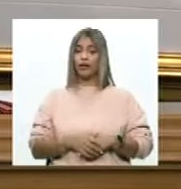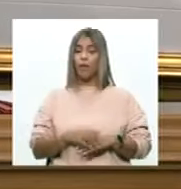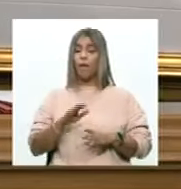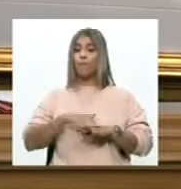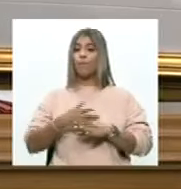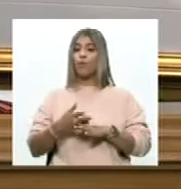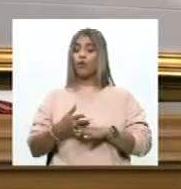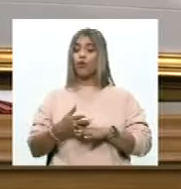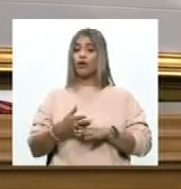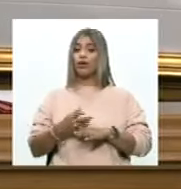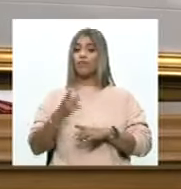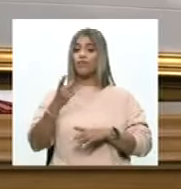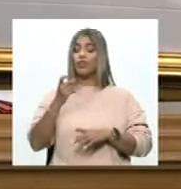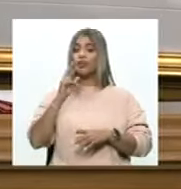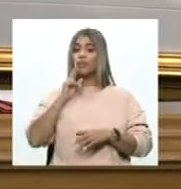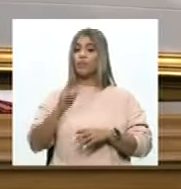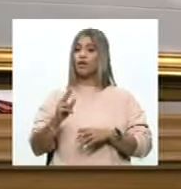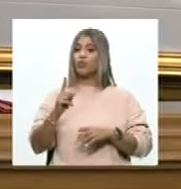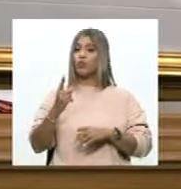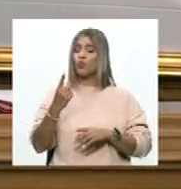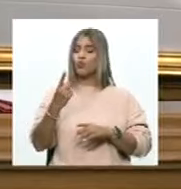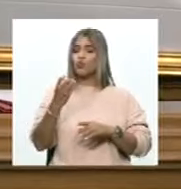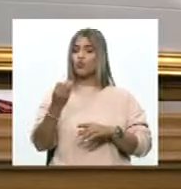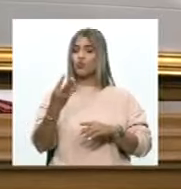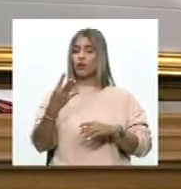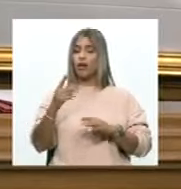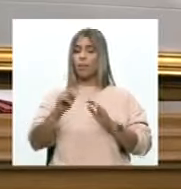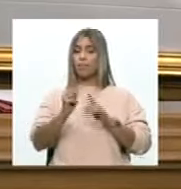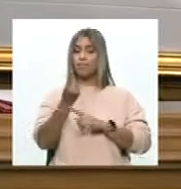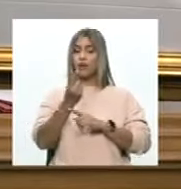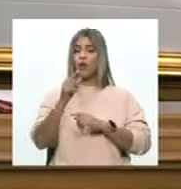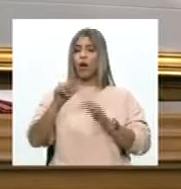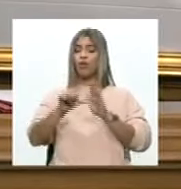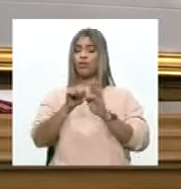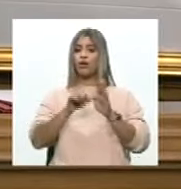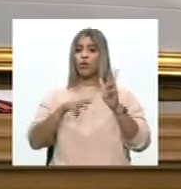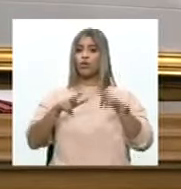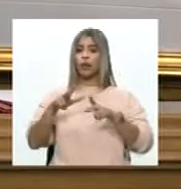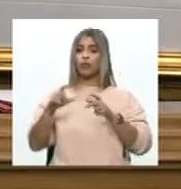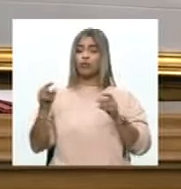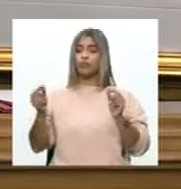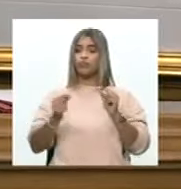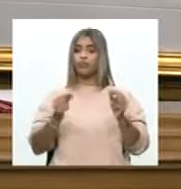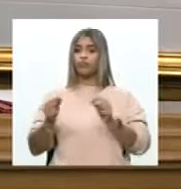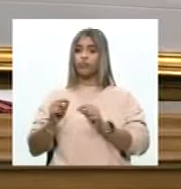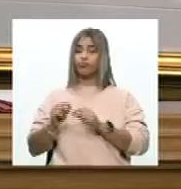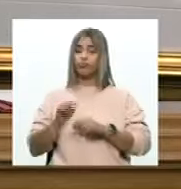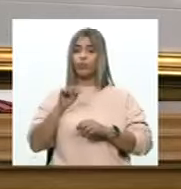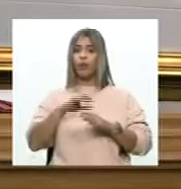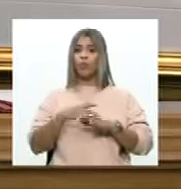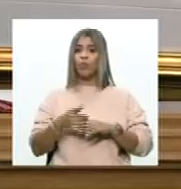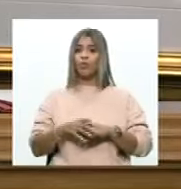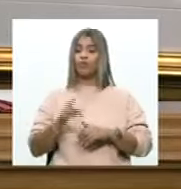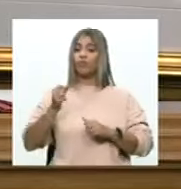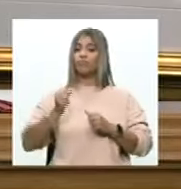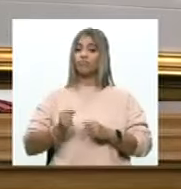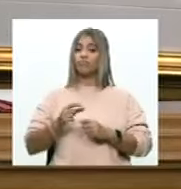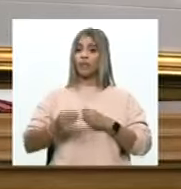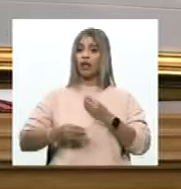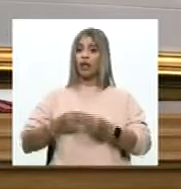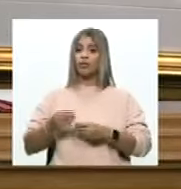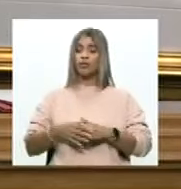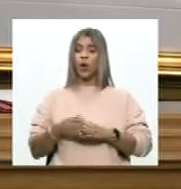violado el numeral primero del artículo 13 del Reglamento Interior y de Debates, por clara contumacia en su